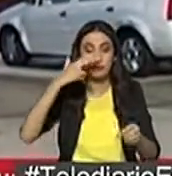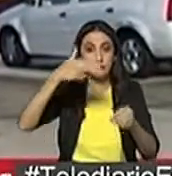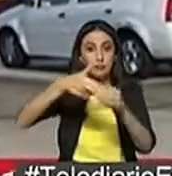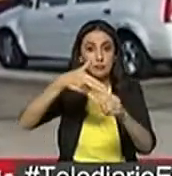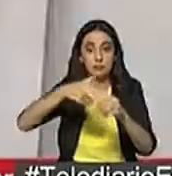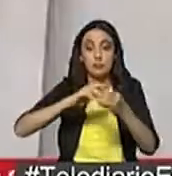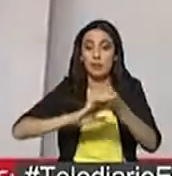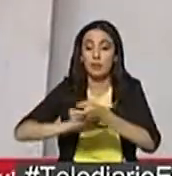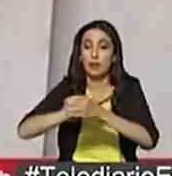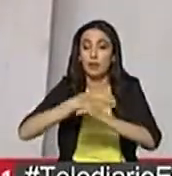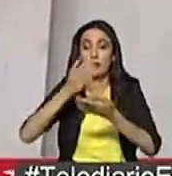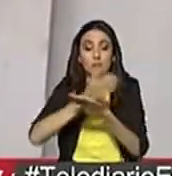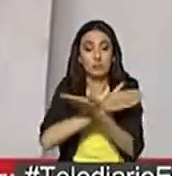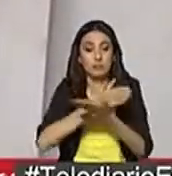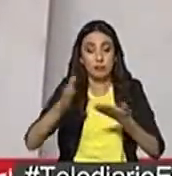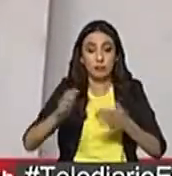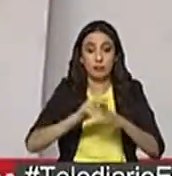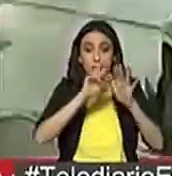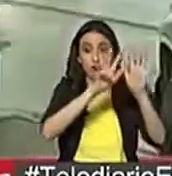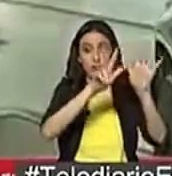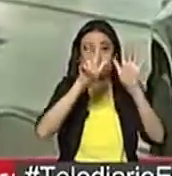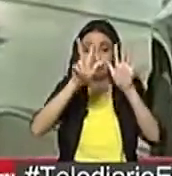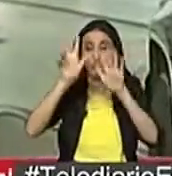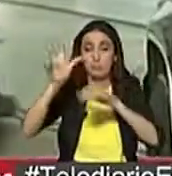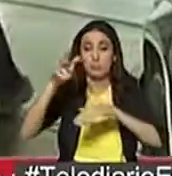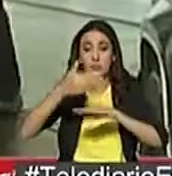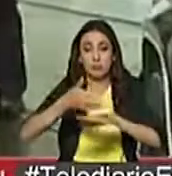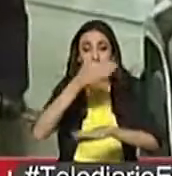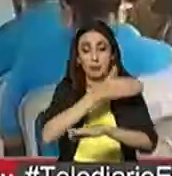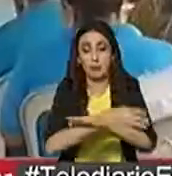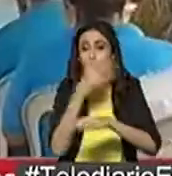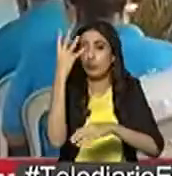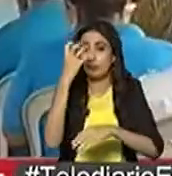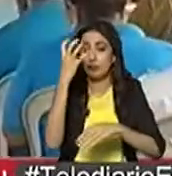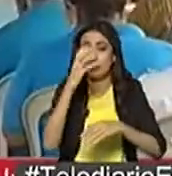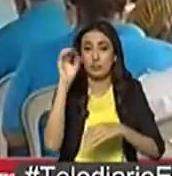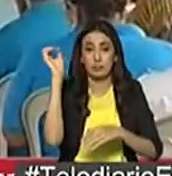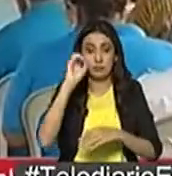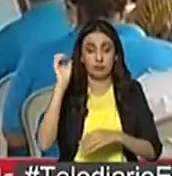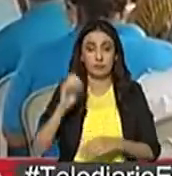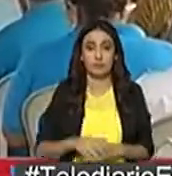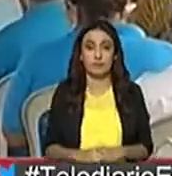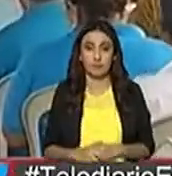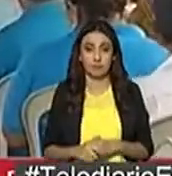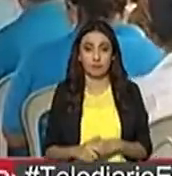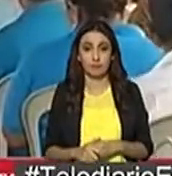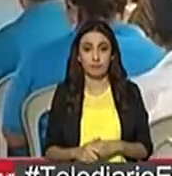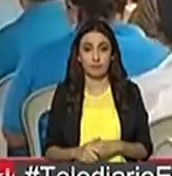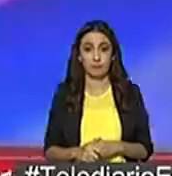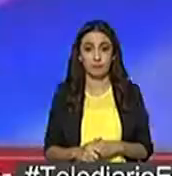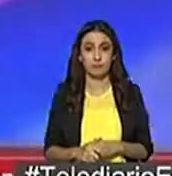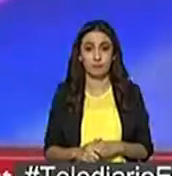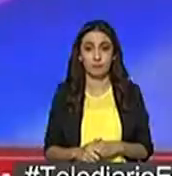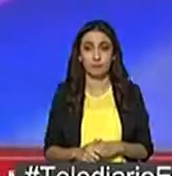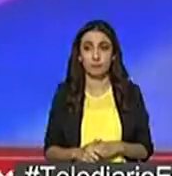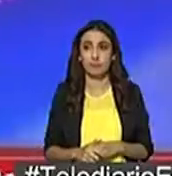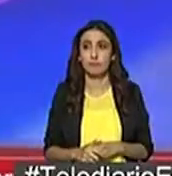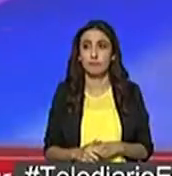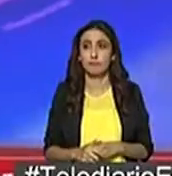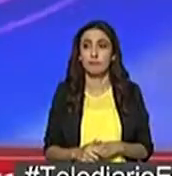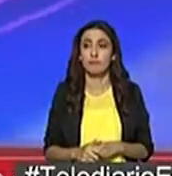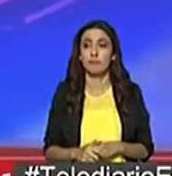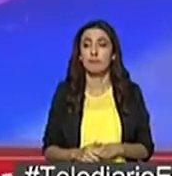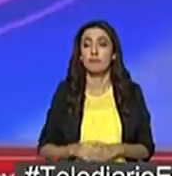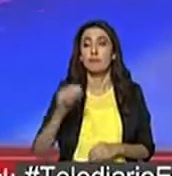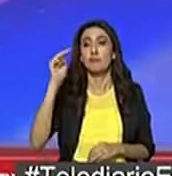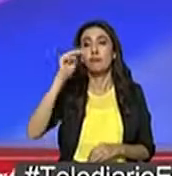luego de la derogatoria del decreto 883 el pasado 14 de octubre. Luis Alfredo Zúñiga, Medios Públicos. Y desde